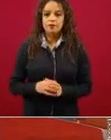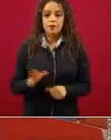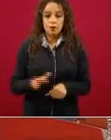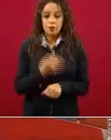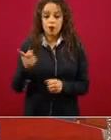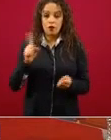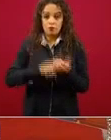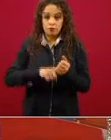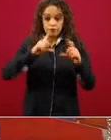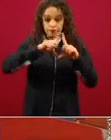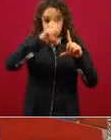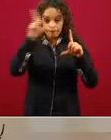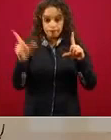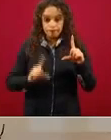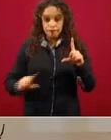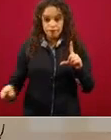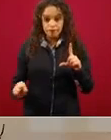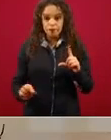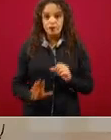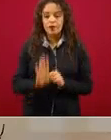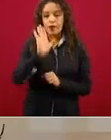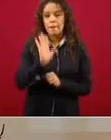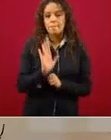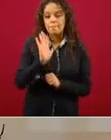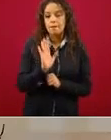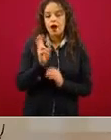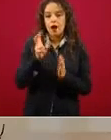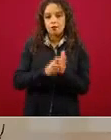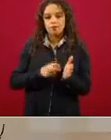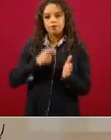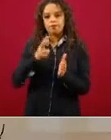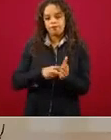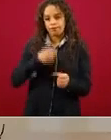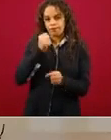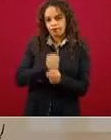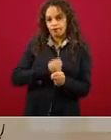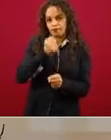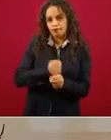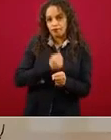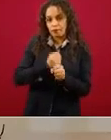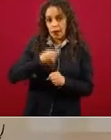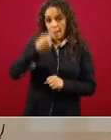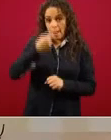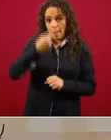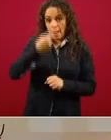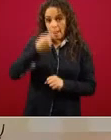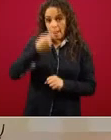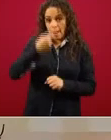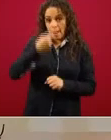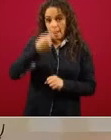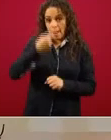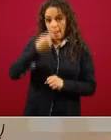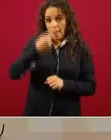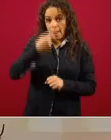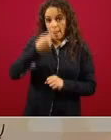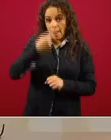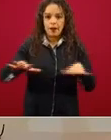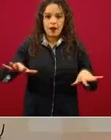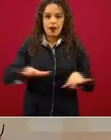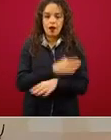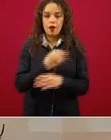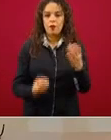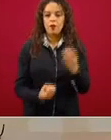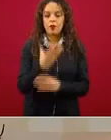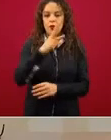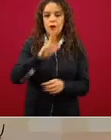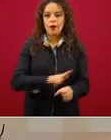país ensayando el proceso de cambio a la nueva normalidad. Aquí aprovecho para destacar